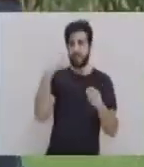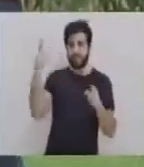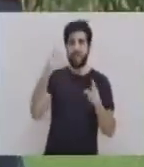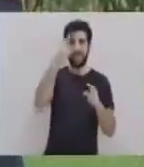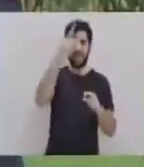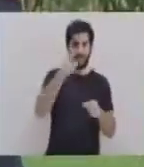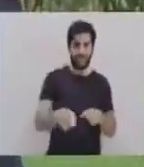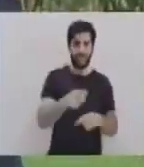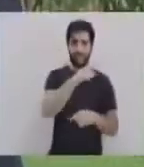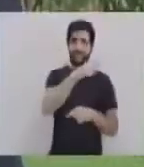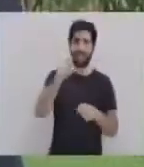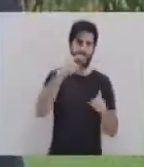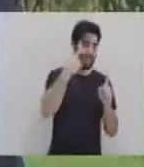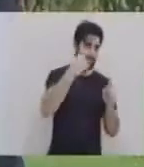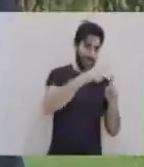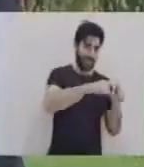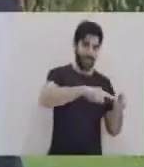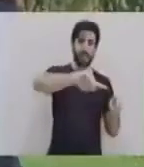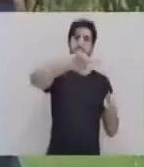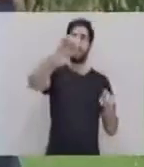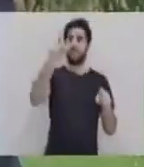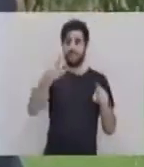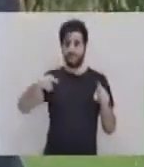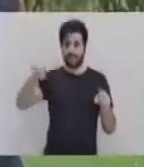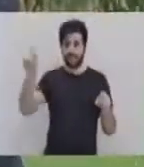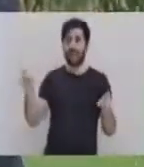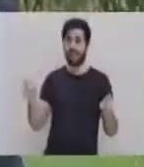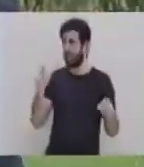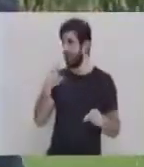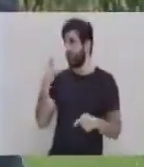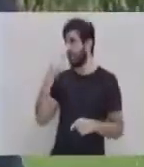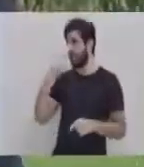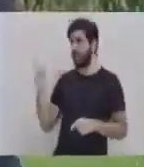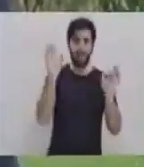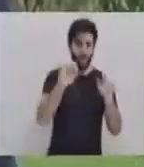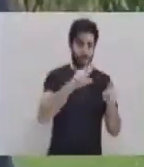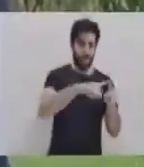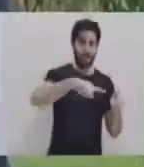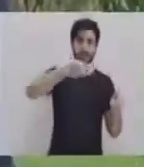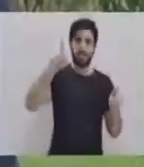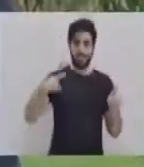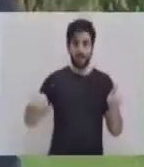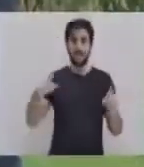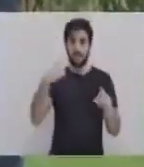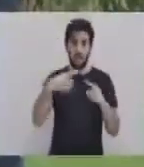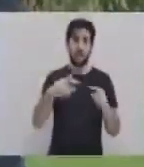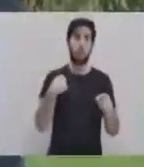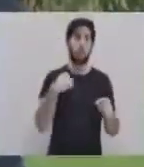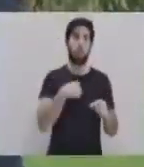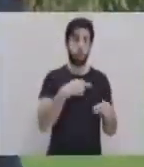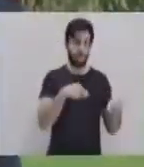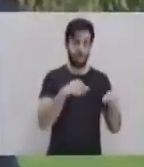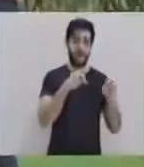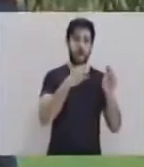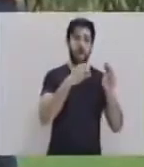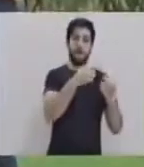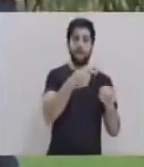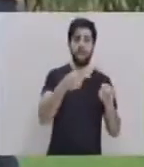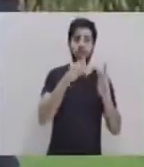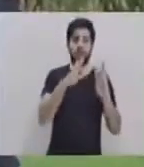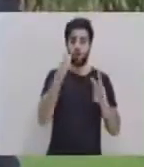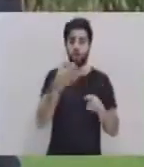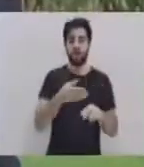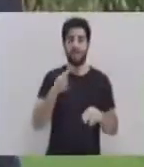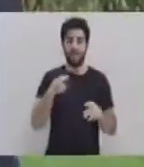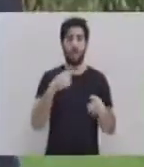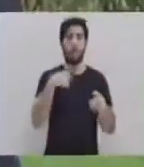y vuelve a subir. A eso le llamamos ¿cómo? Cóncava hacia arriba o hacia abajo. Excelente, pero solo tenemos un punto de 2